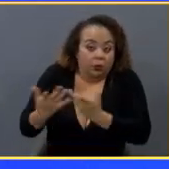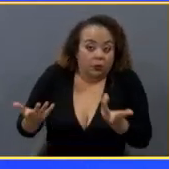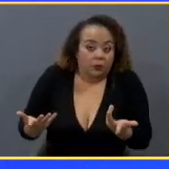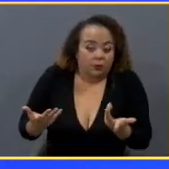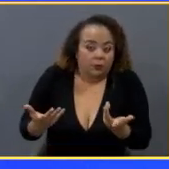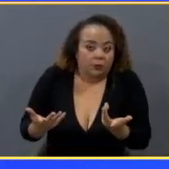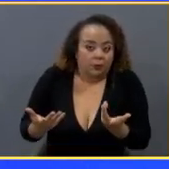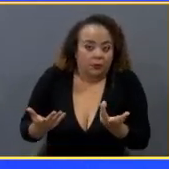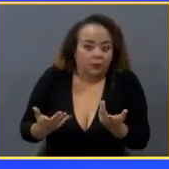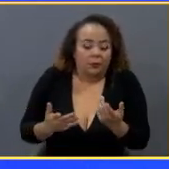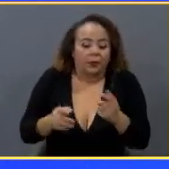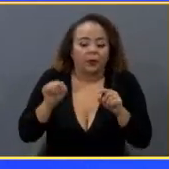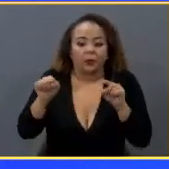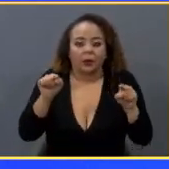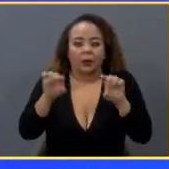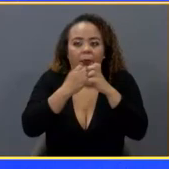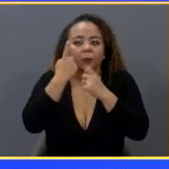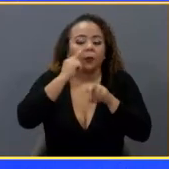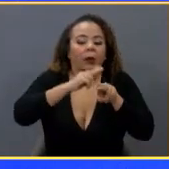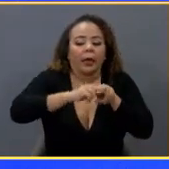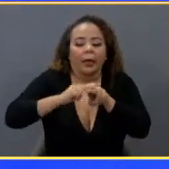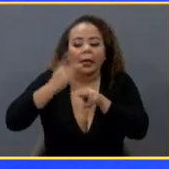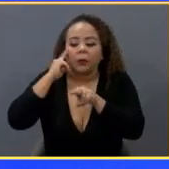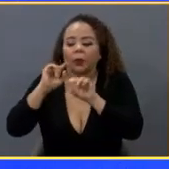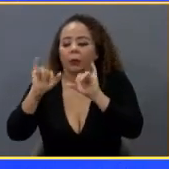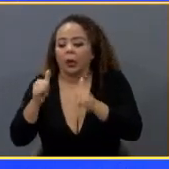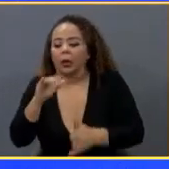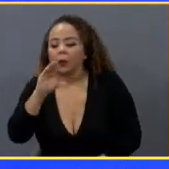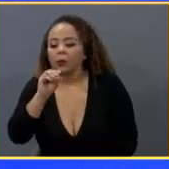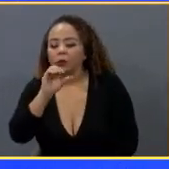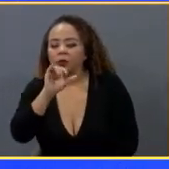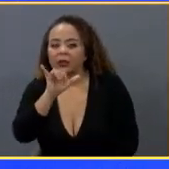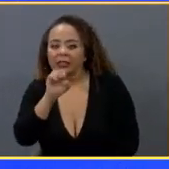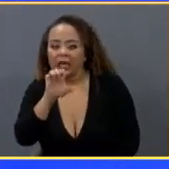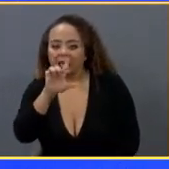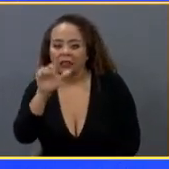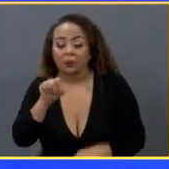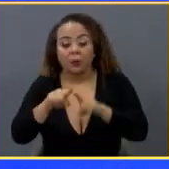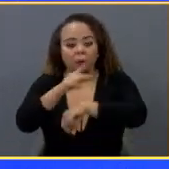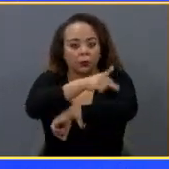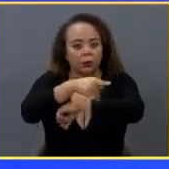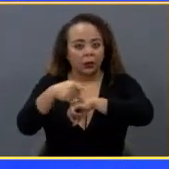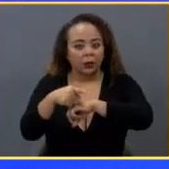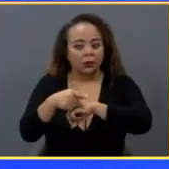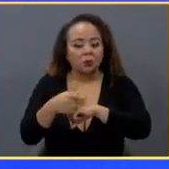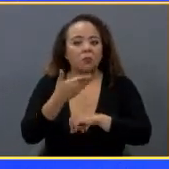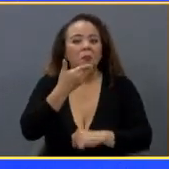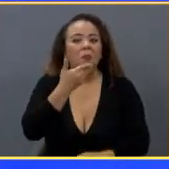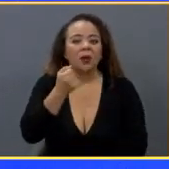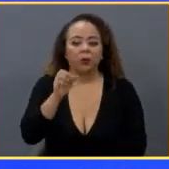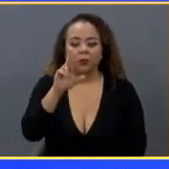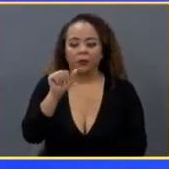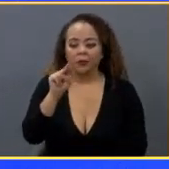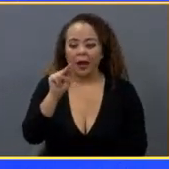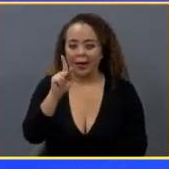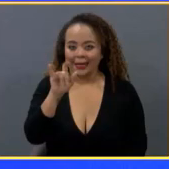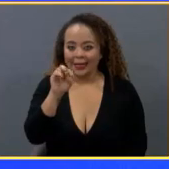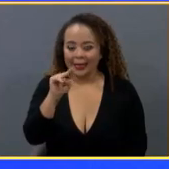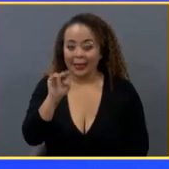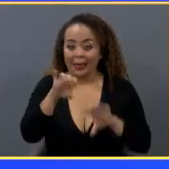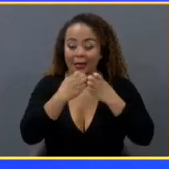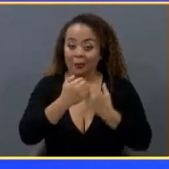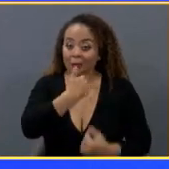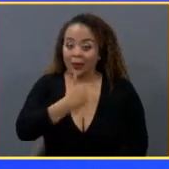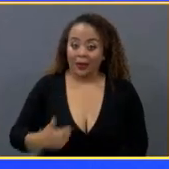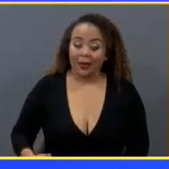ponemos asterisco a los dos equipos por la gradería, porque juega en el Coyella, etcétera, pero Punta Arenas salió mejor rankeado que el equipo herediano